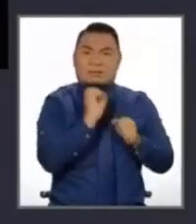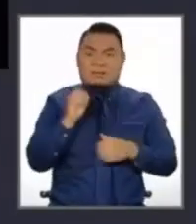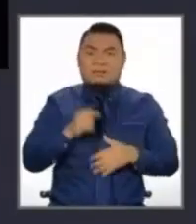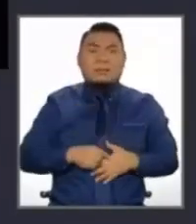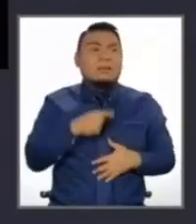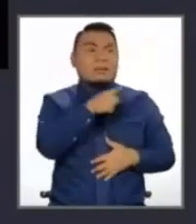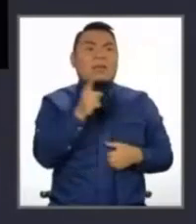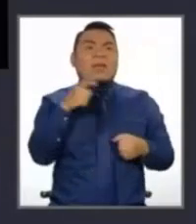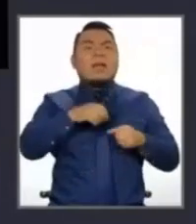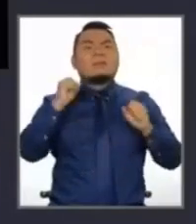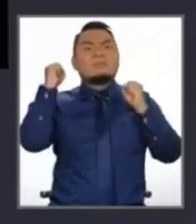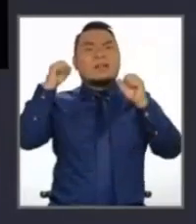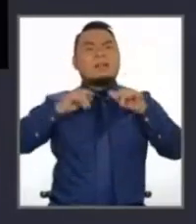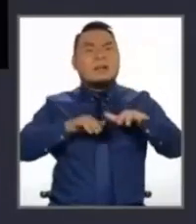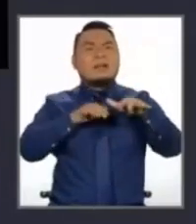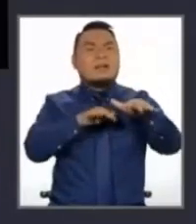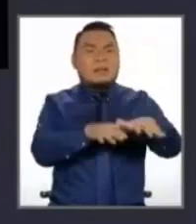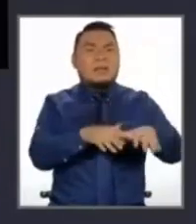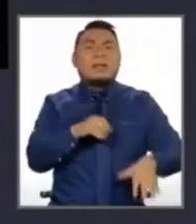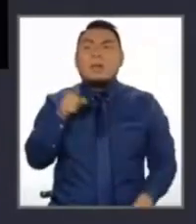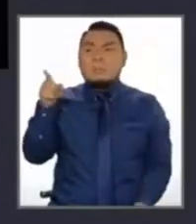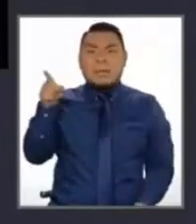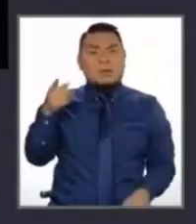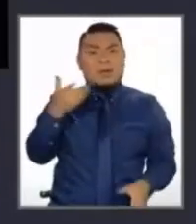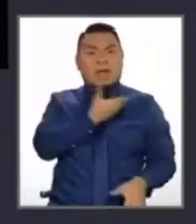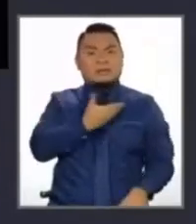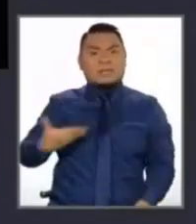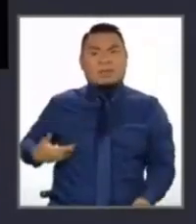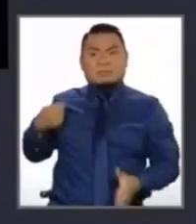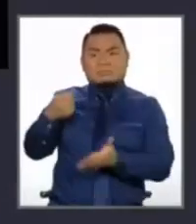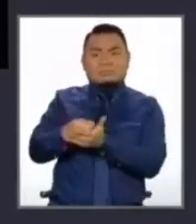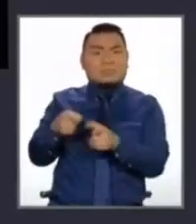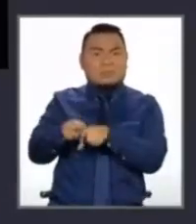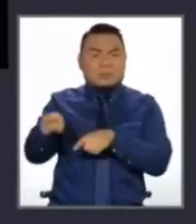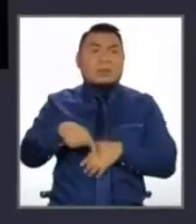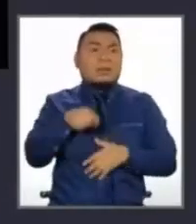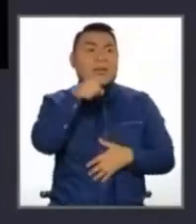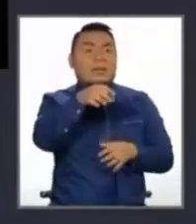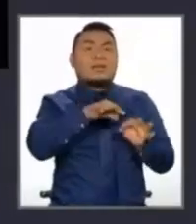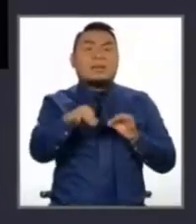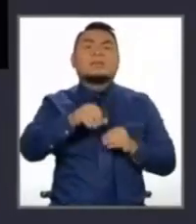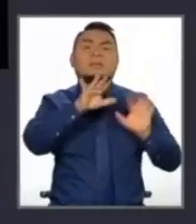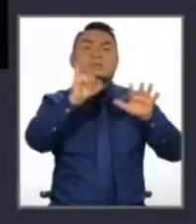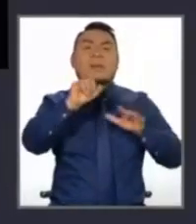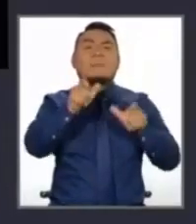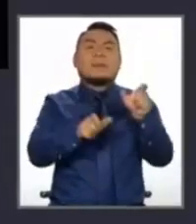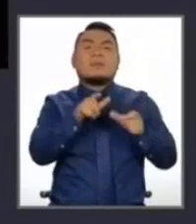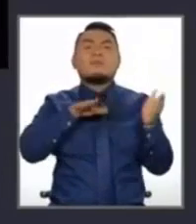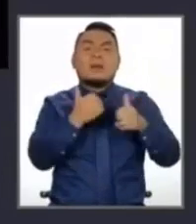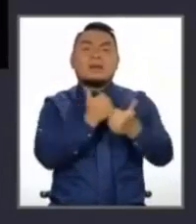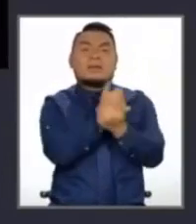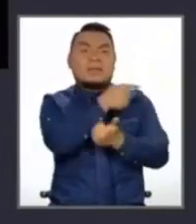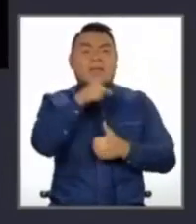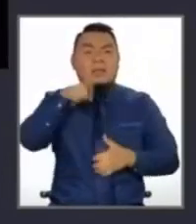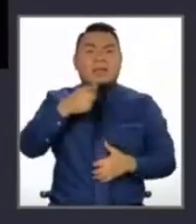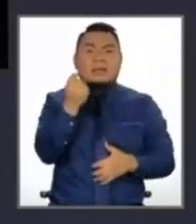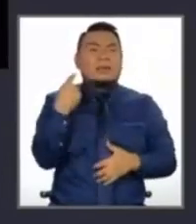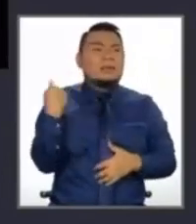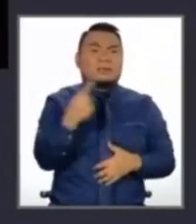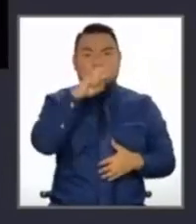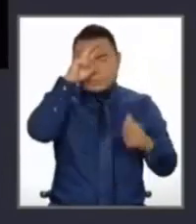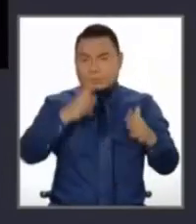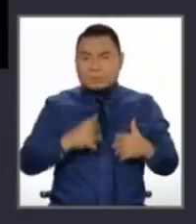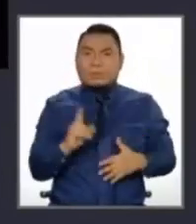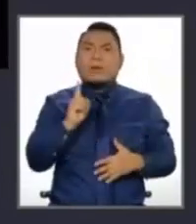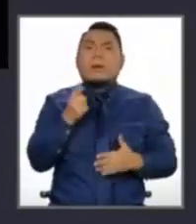las marchas. Él tiene licencia por vulnerabilidad y en este momento en Ayacucho hay 56 personas que se han muerto y que podrían bien necesitar el dinero de todos los